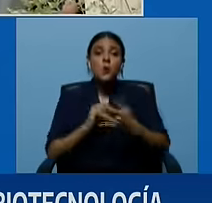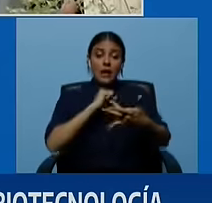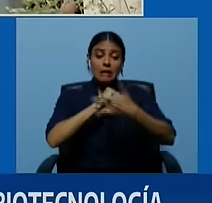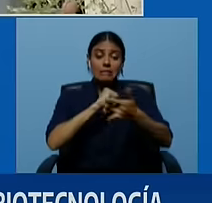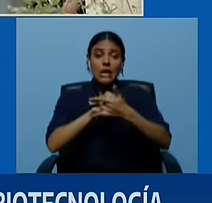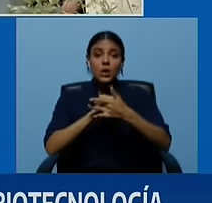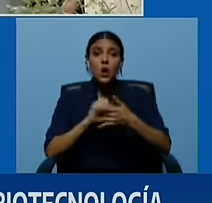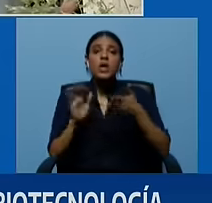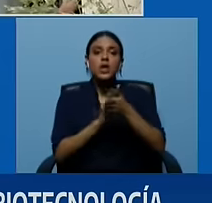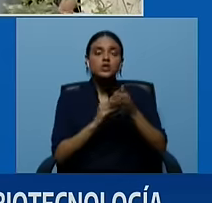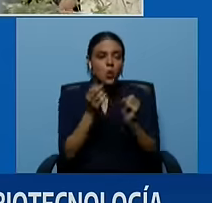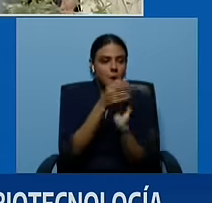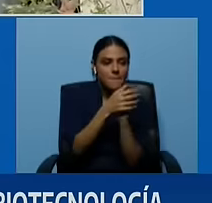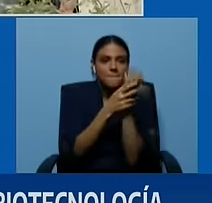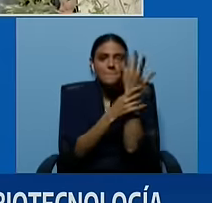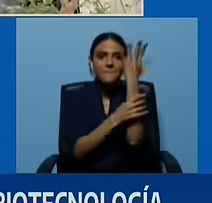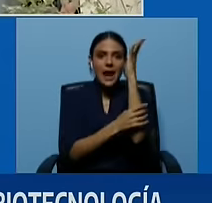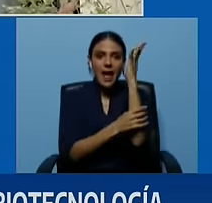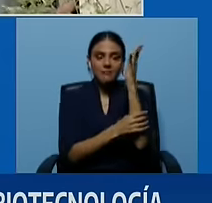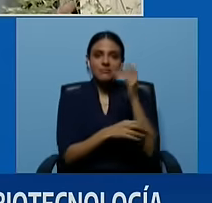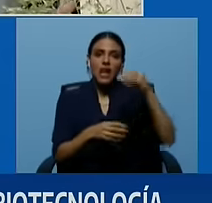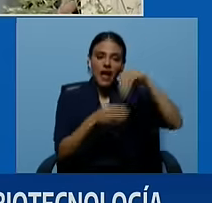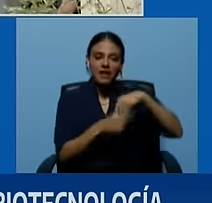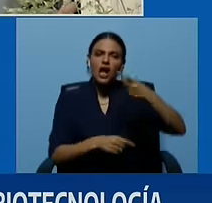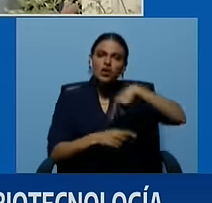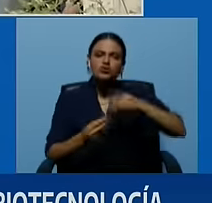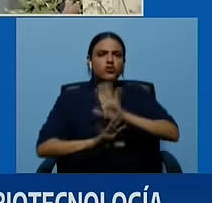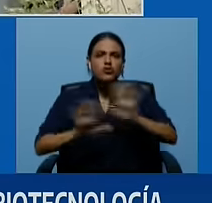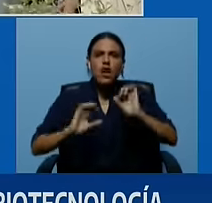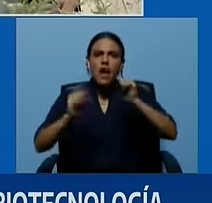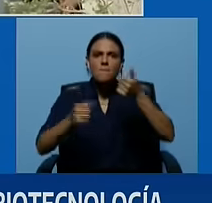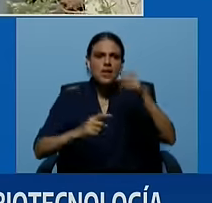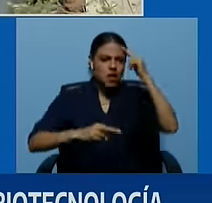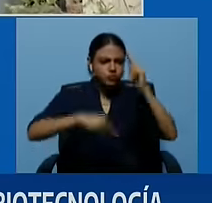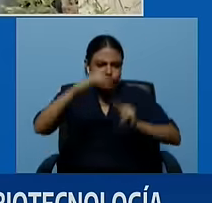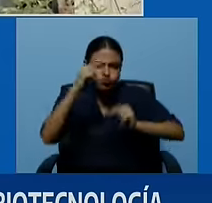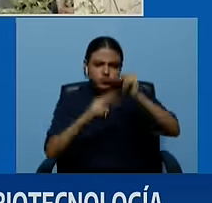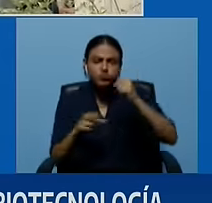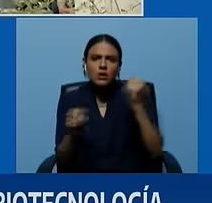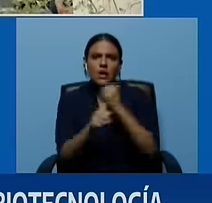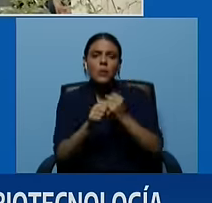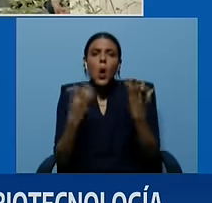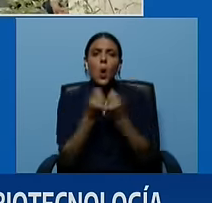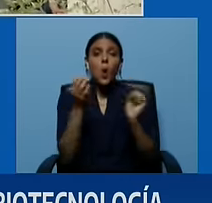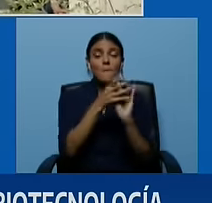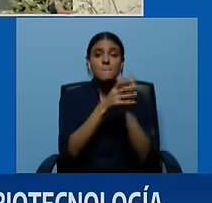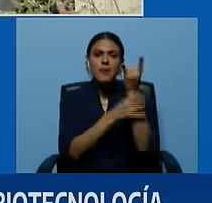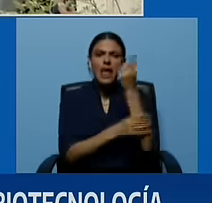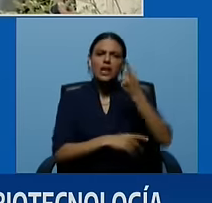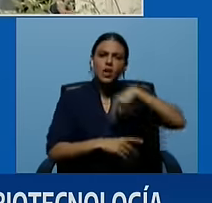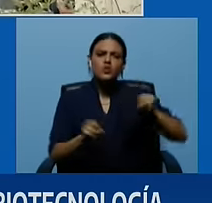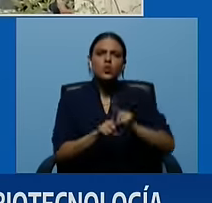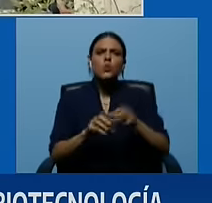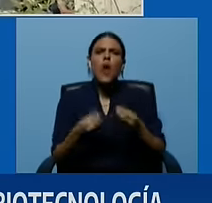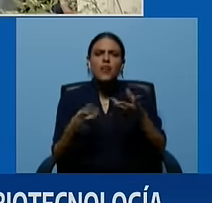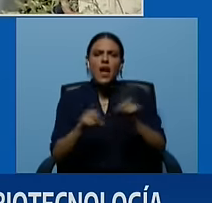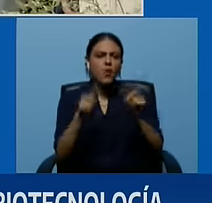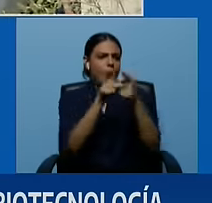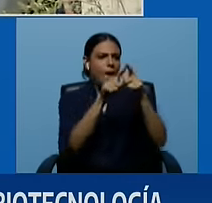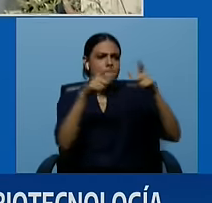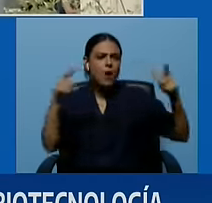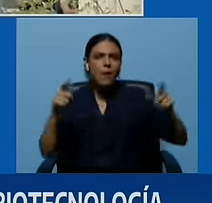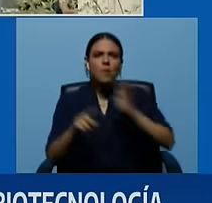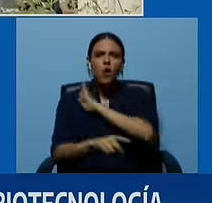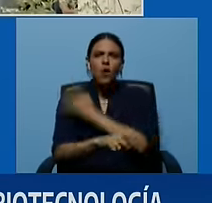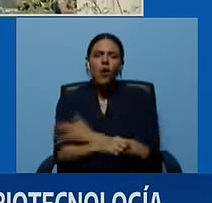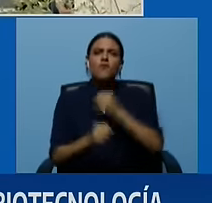de biotecnología de plantas. Ya se están plantando y creando plantas allí para ir enriqueciendo la